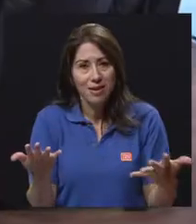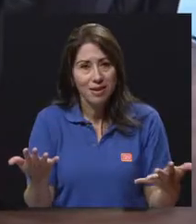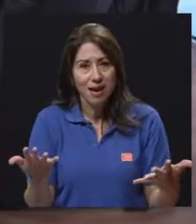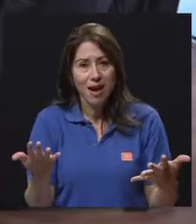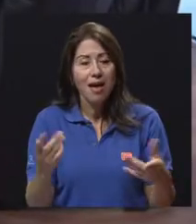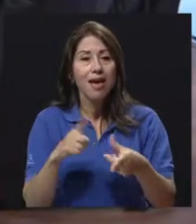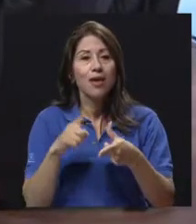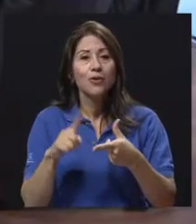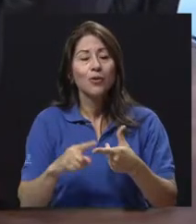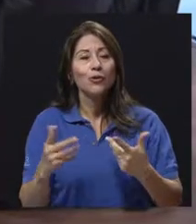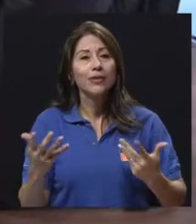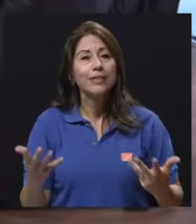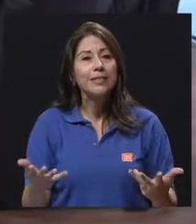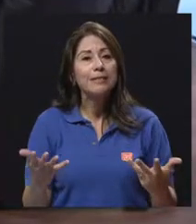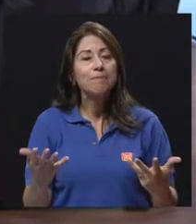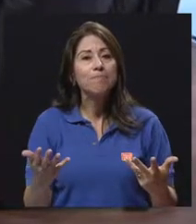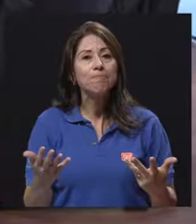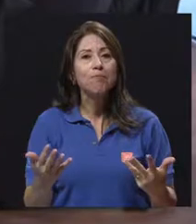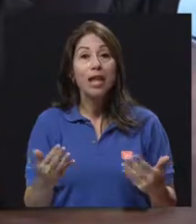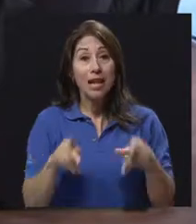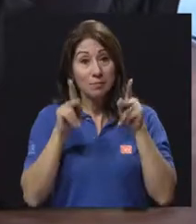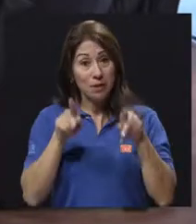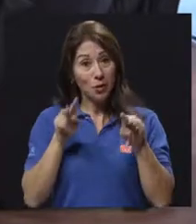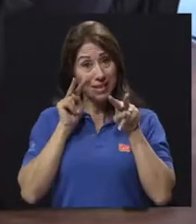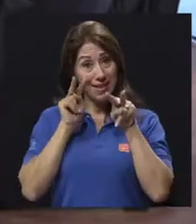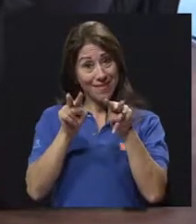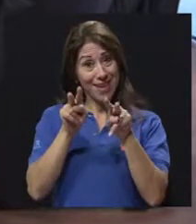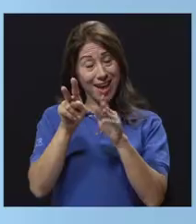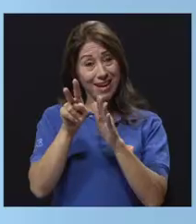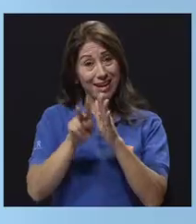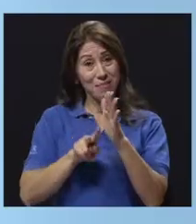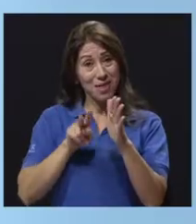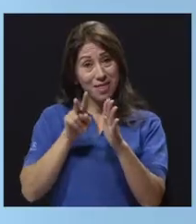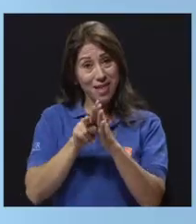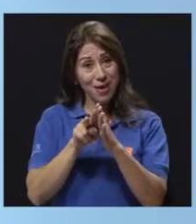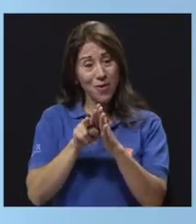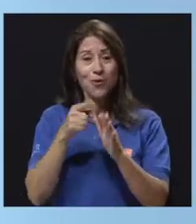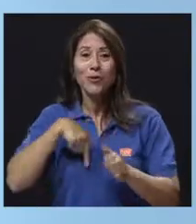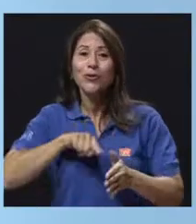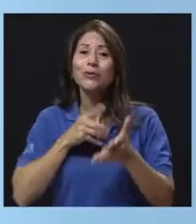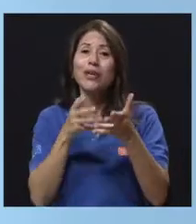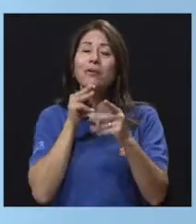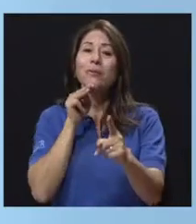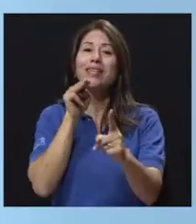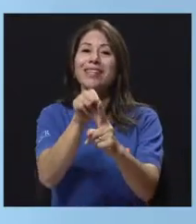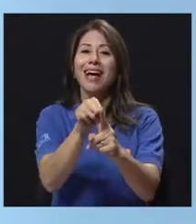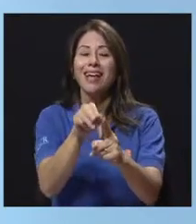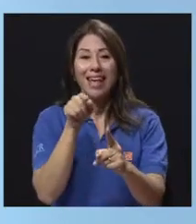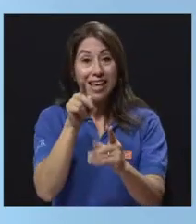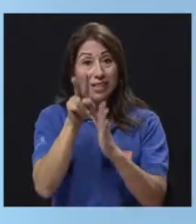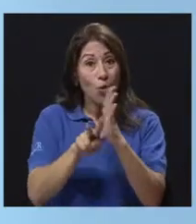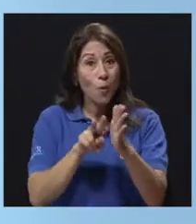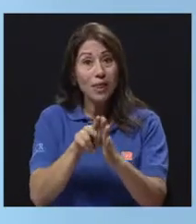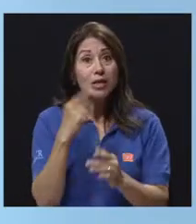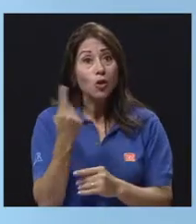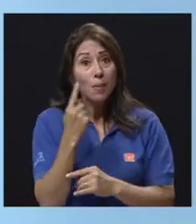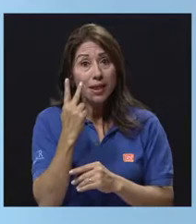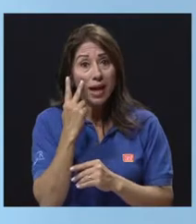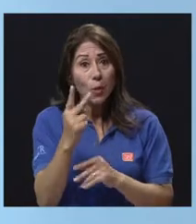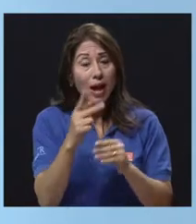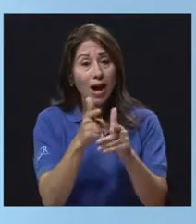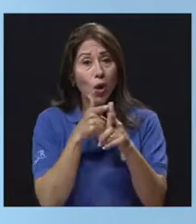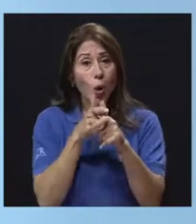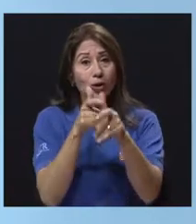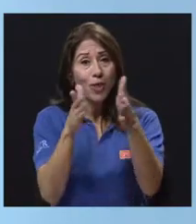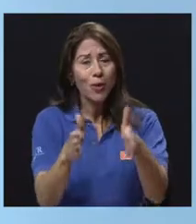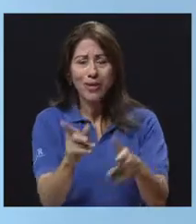Claro. Entonces, a nivel de espectadores, yo creo que ese es un poco también el mensaje, ¿verdad? No es solo un documental para corredores, como muy